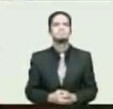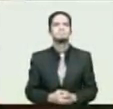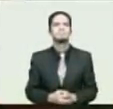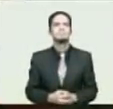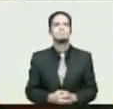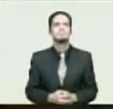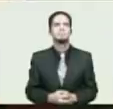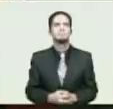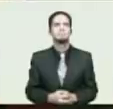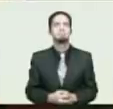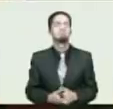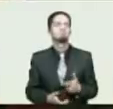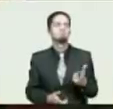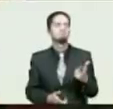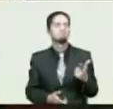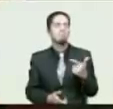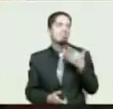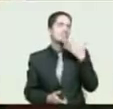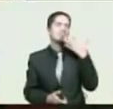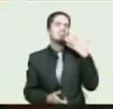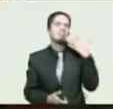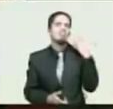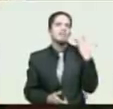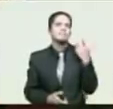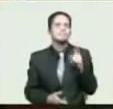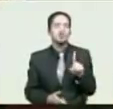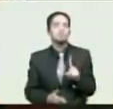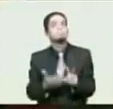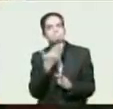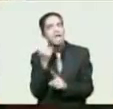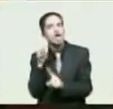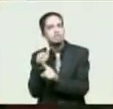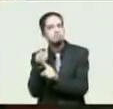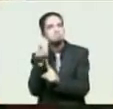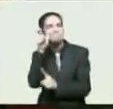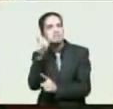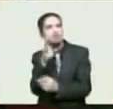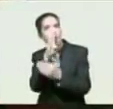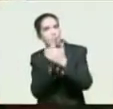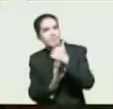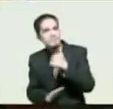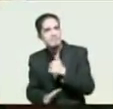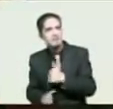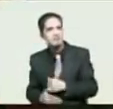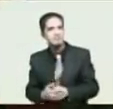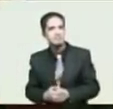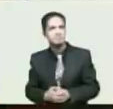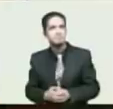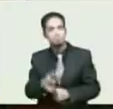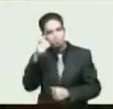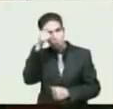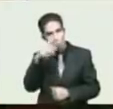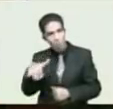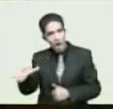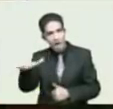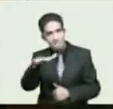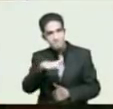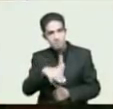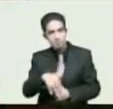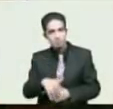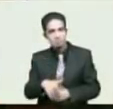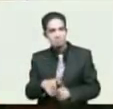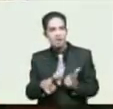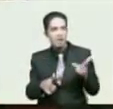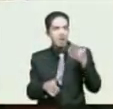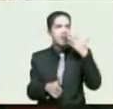y se sienten súbditos de esos reyes. Prefiero 1,000,000 de veces en lo personal al pueblo que esos señorones y esas